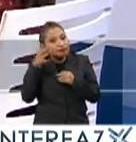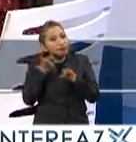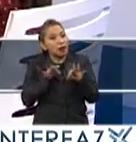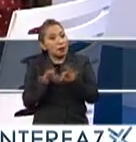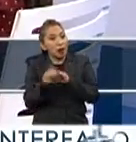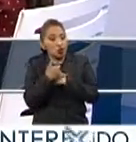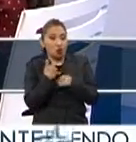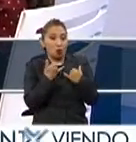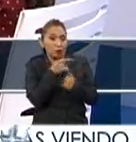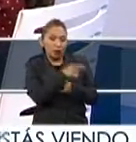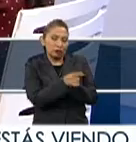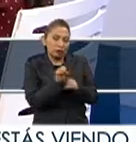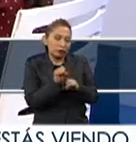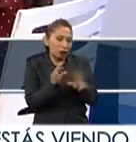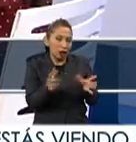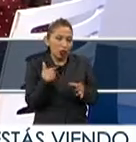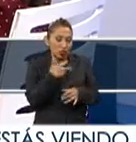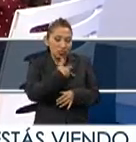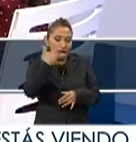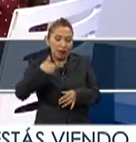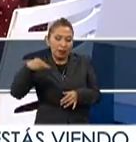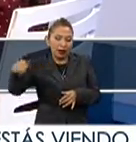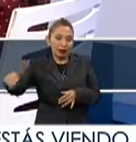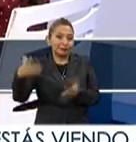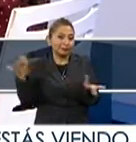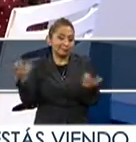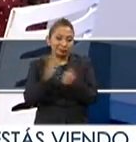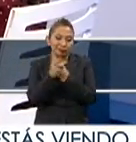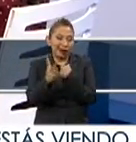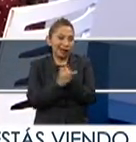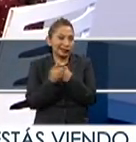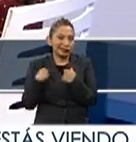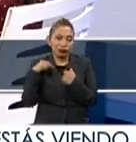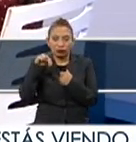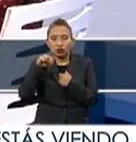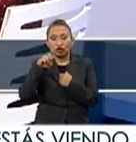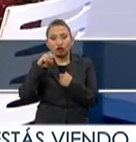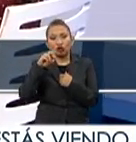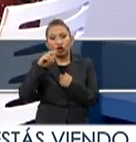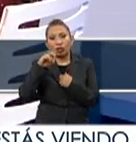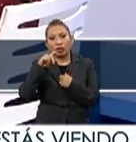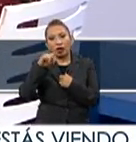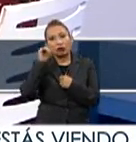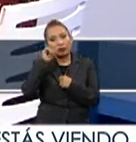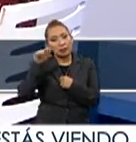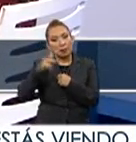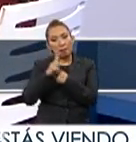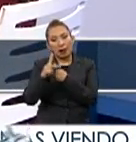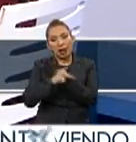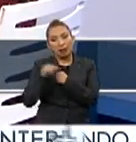cualquier joven. Y bueno, como siempre, Dinamarca forma parte de uno de los países nórdicos y siempre los